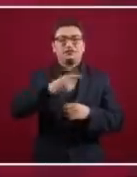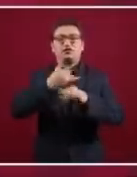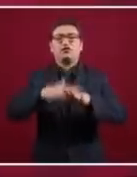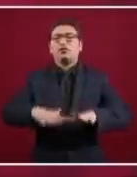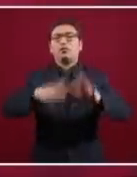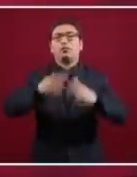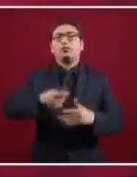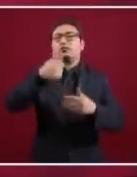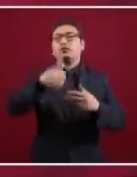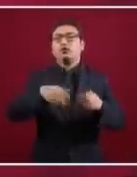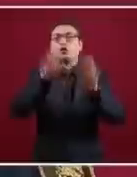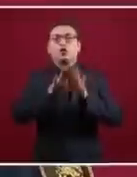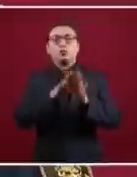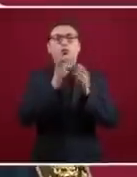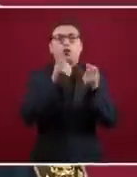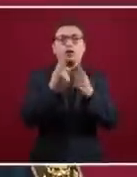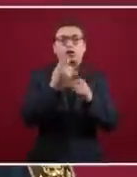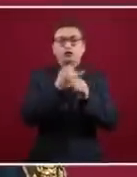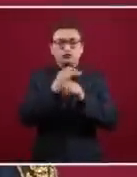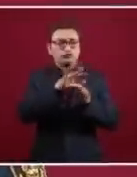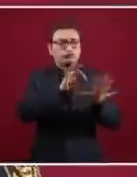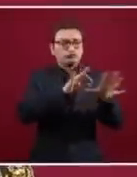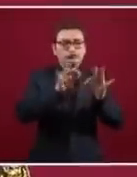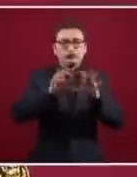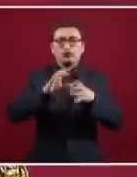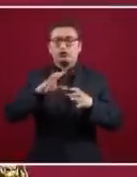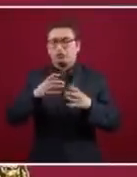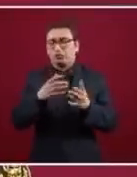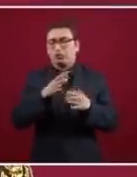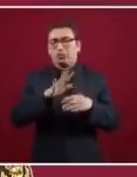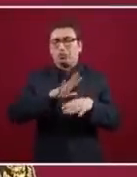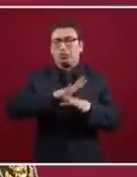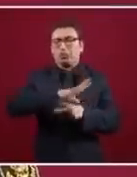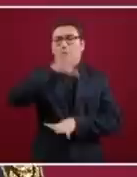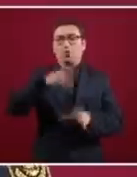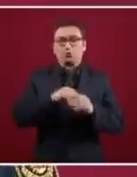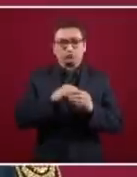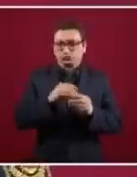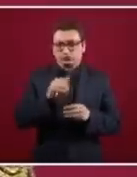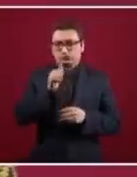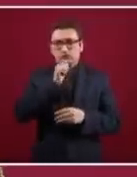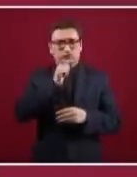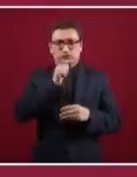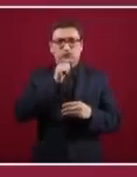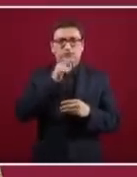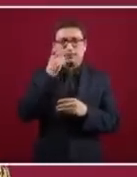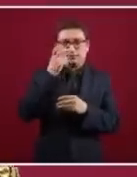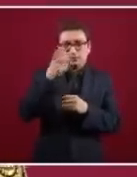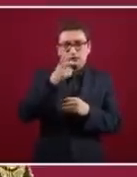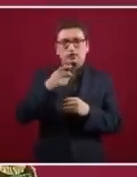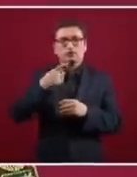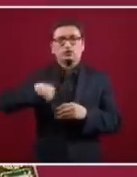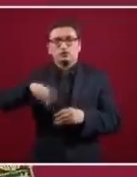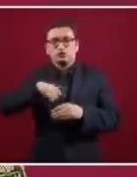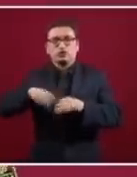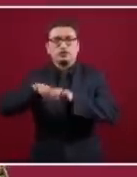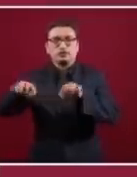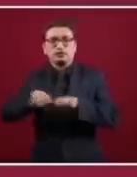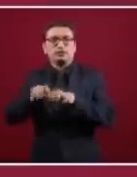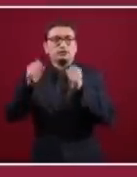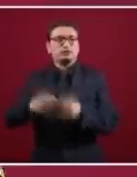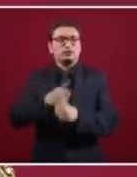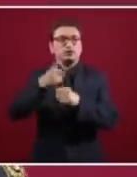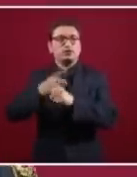con algunos datos que nos llegaban no con la información completa y tuvimos que trasladarnos todo el